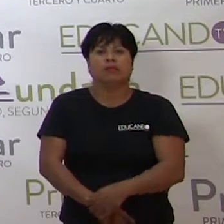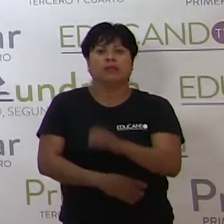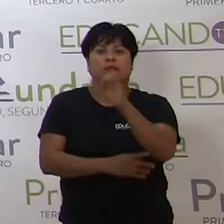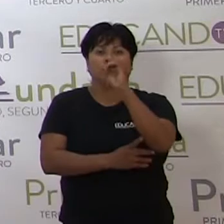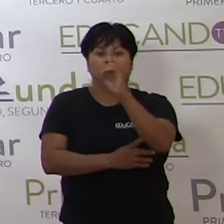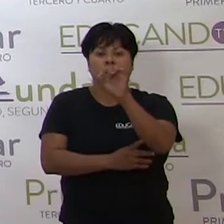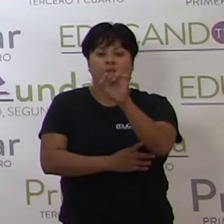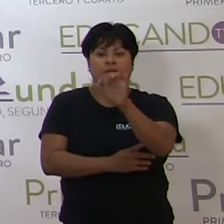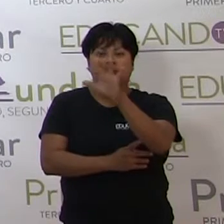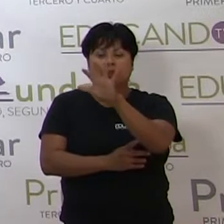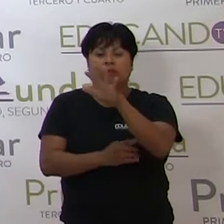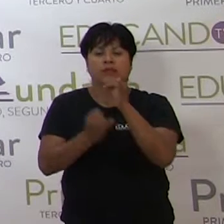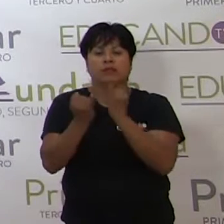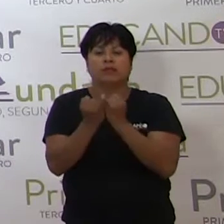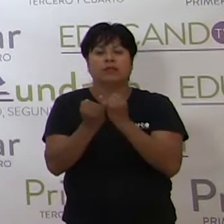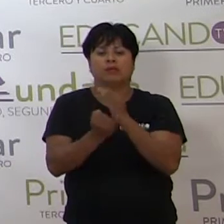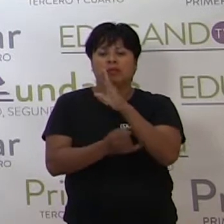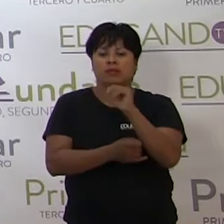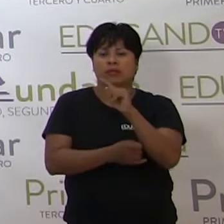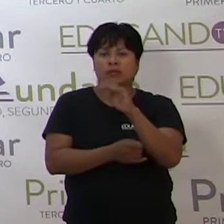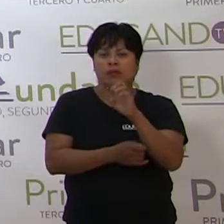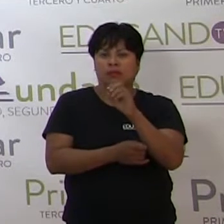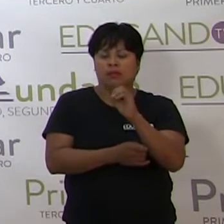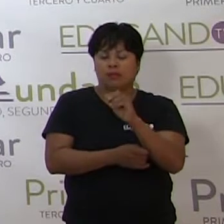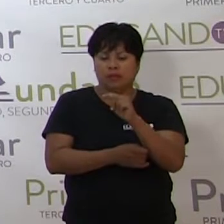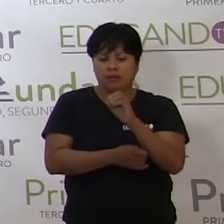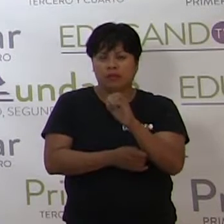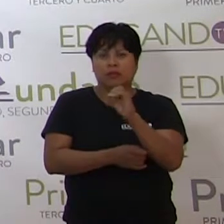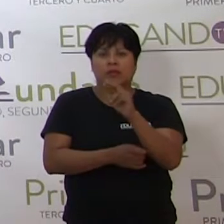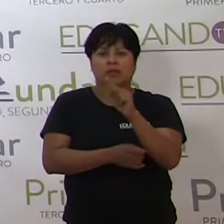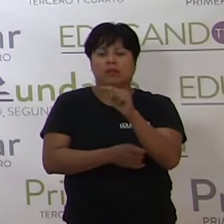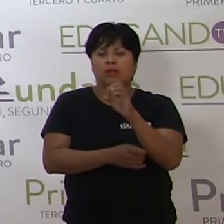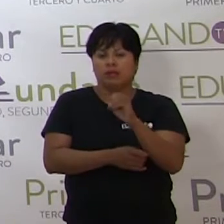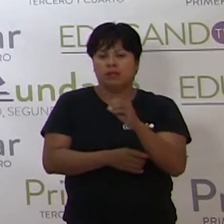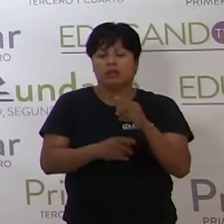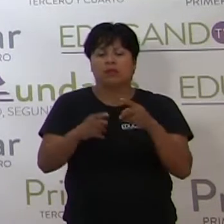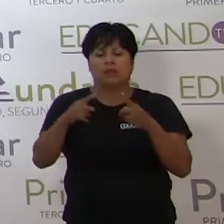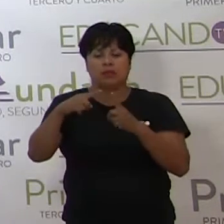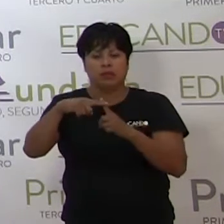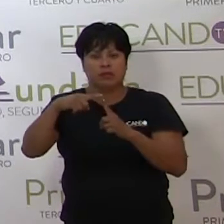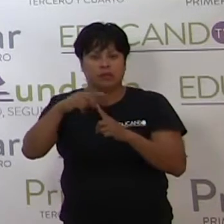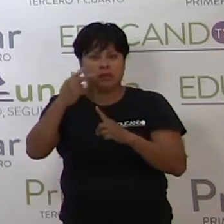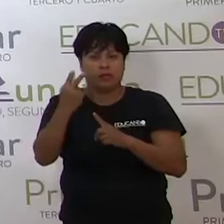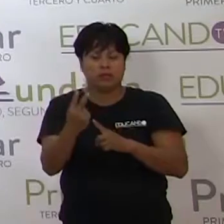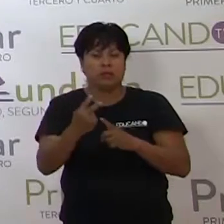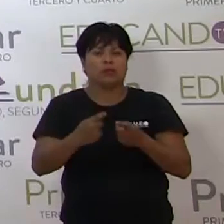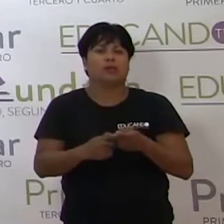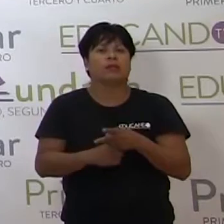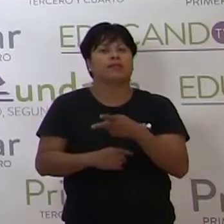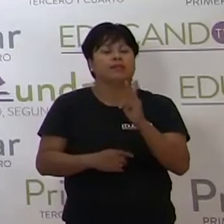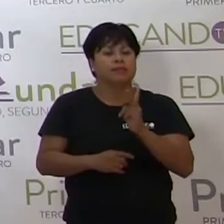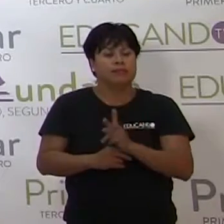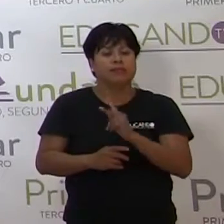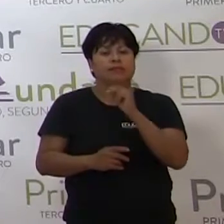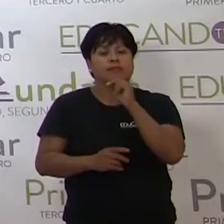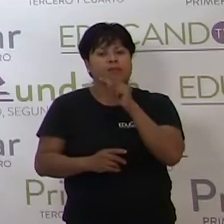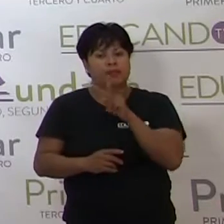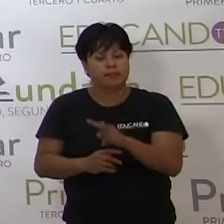0.5 es igual a cateto opuesto entre de 12. Pero